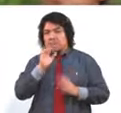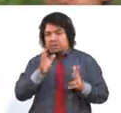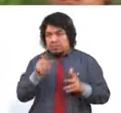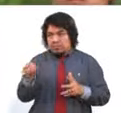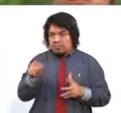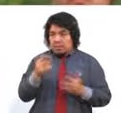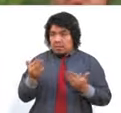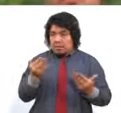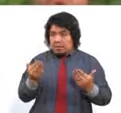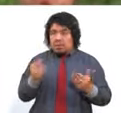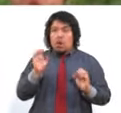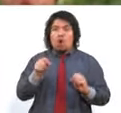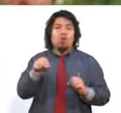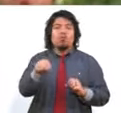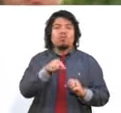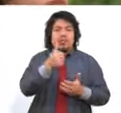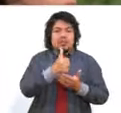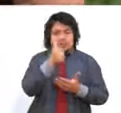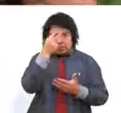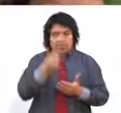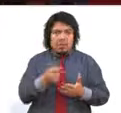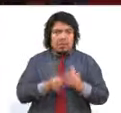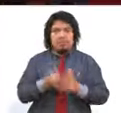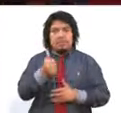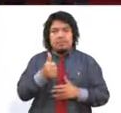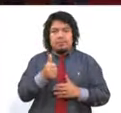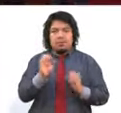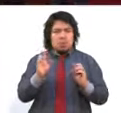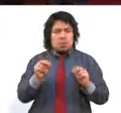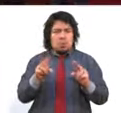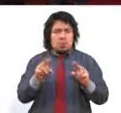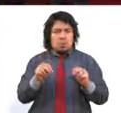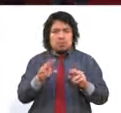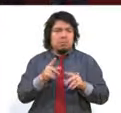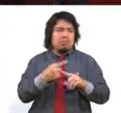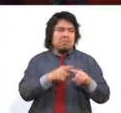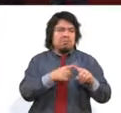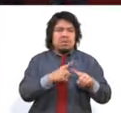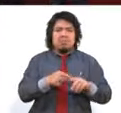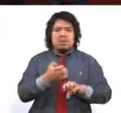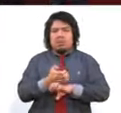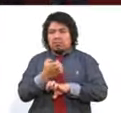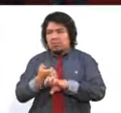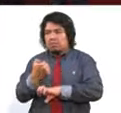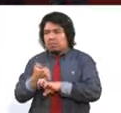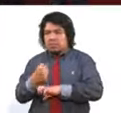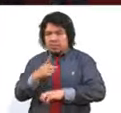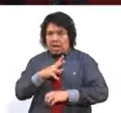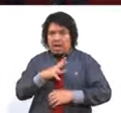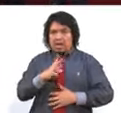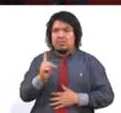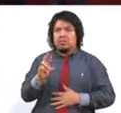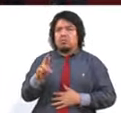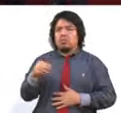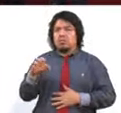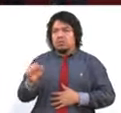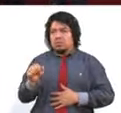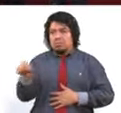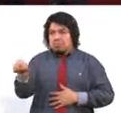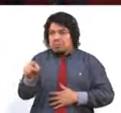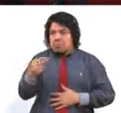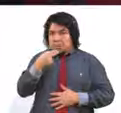unidad similar o son pioneros en este caso? Hay varias policías del país que tienen drones. No sabemos el uso que